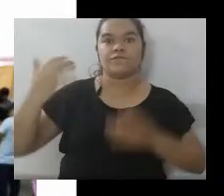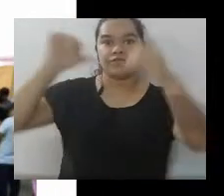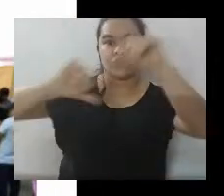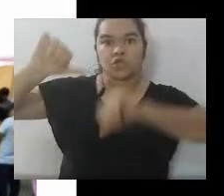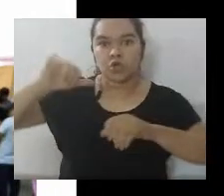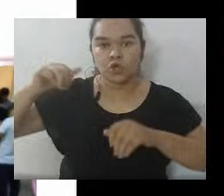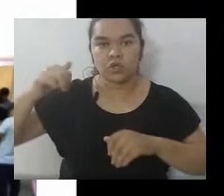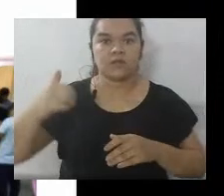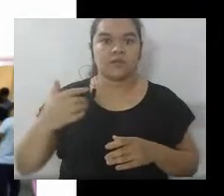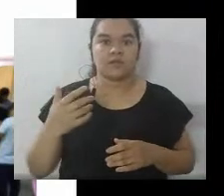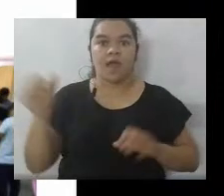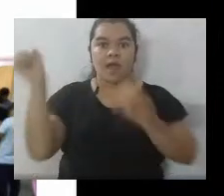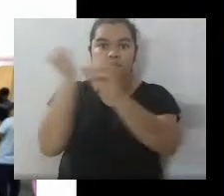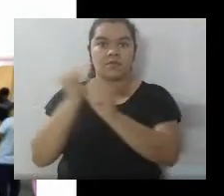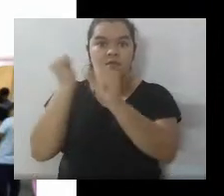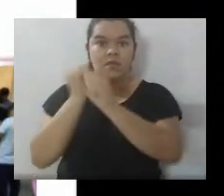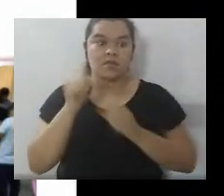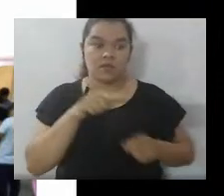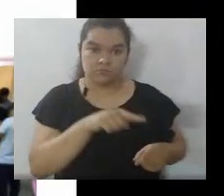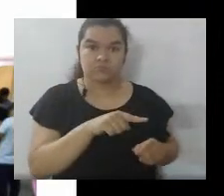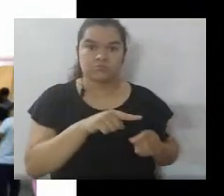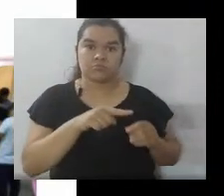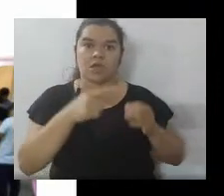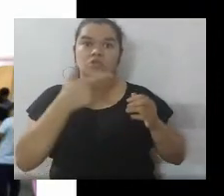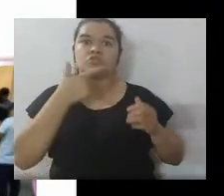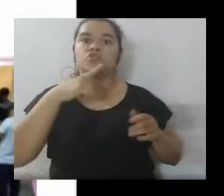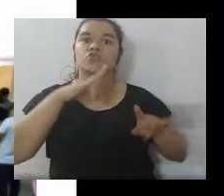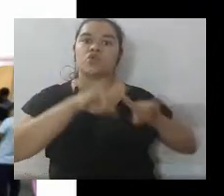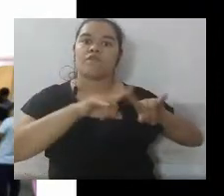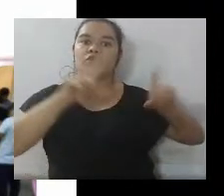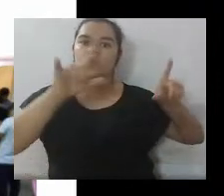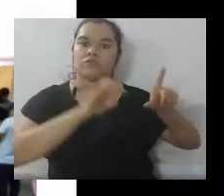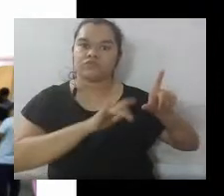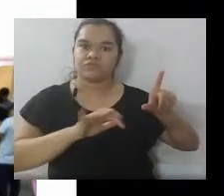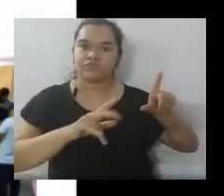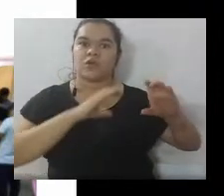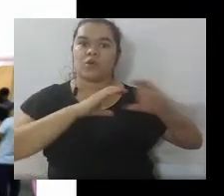con la ingeniería, está estrechamente relacionado.